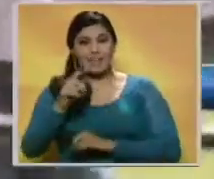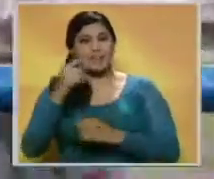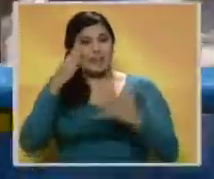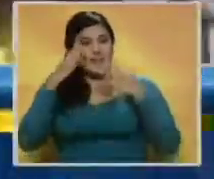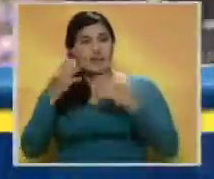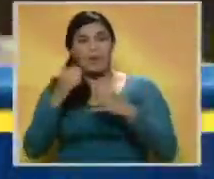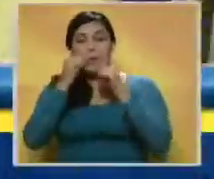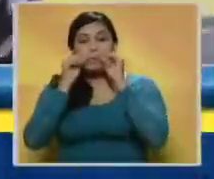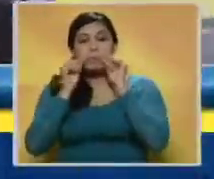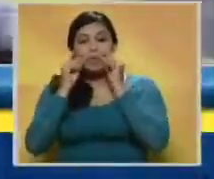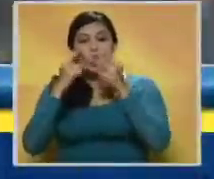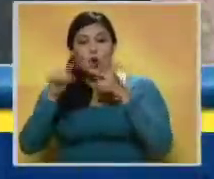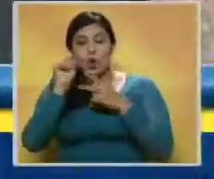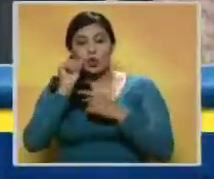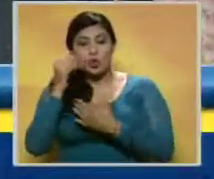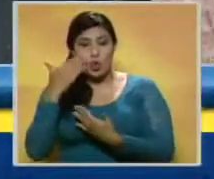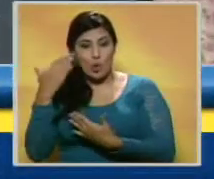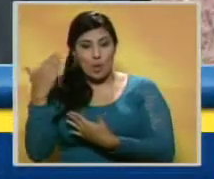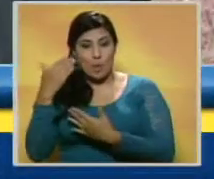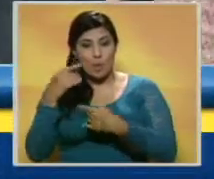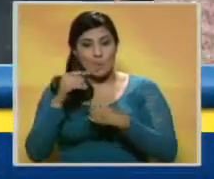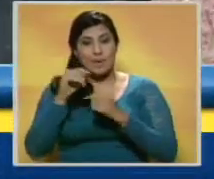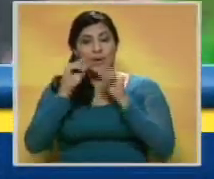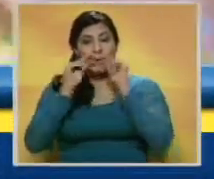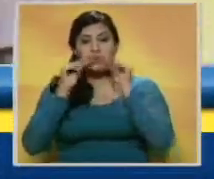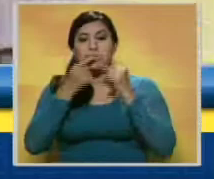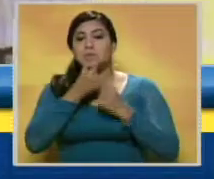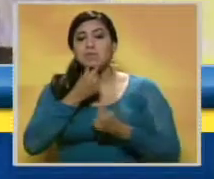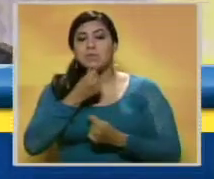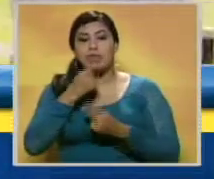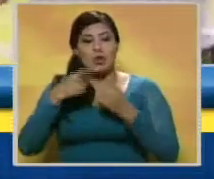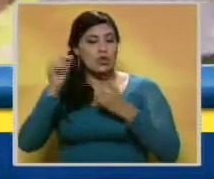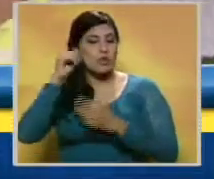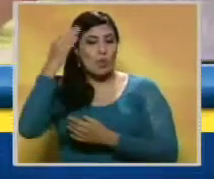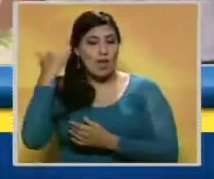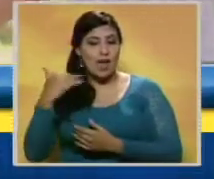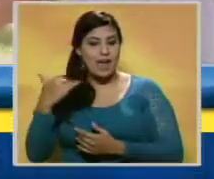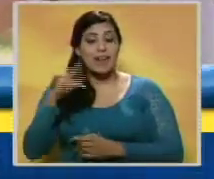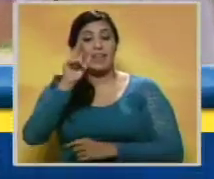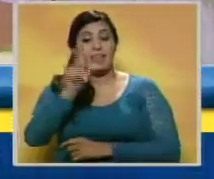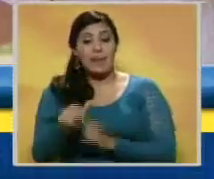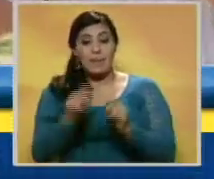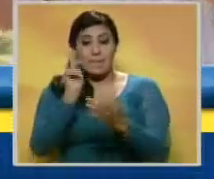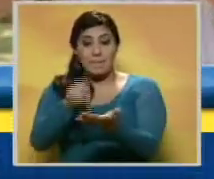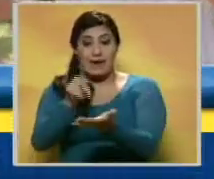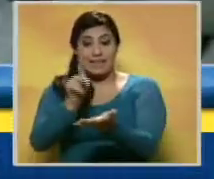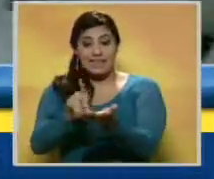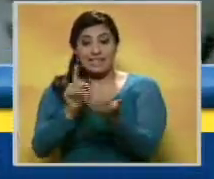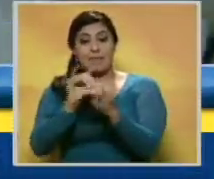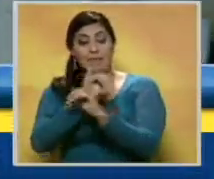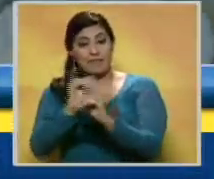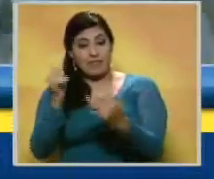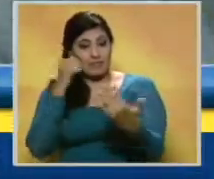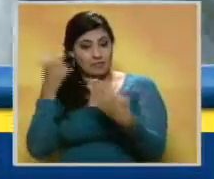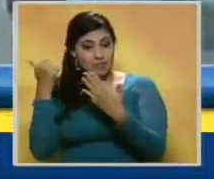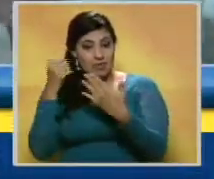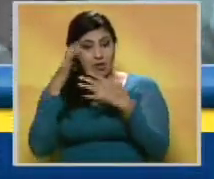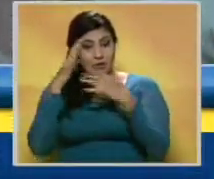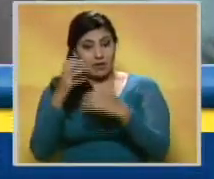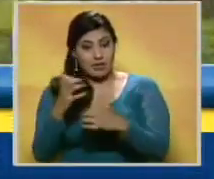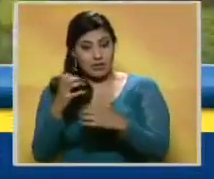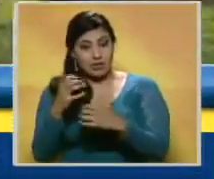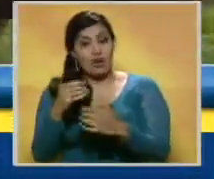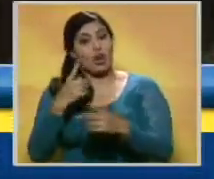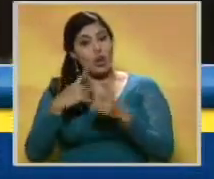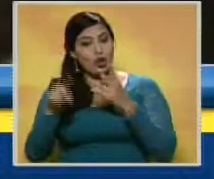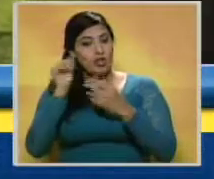Itati Cantoral, Eduardo Ñáñez, Ernesto La Guardia y África Zavala. Y las participaciones antagónicas de Harry Gainter y